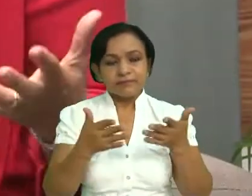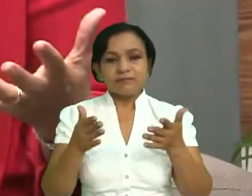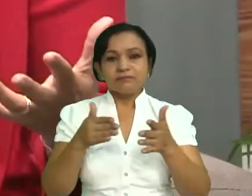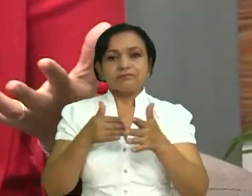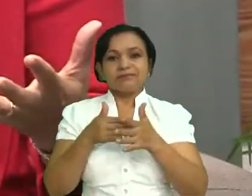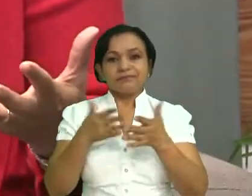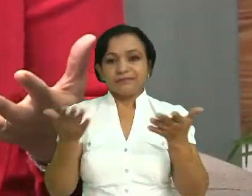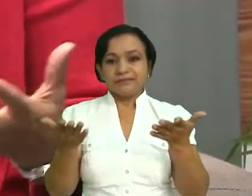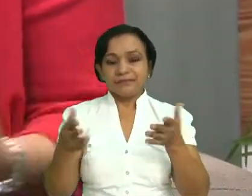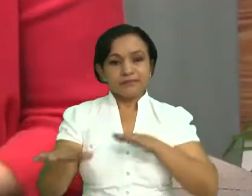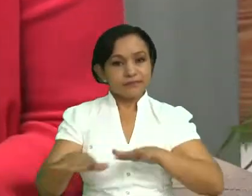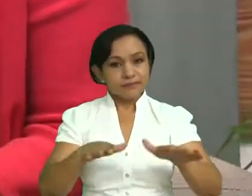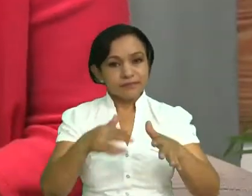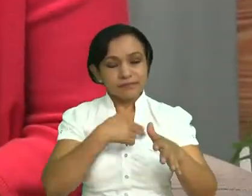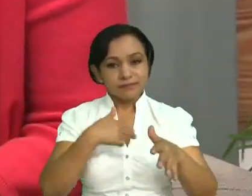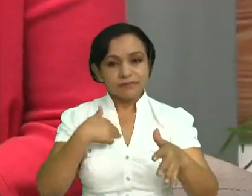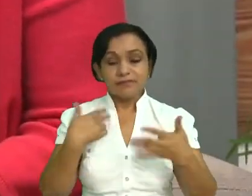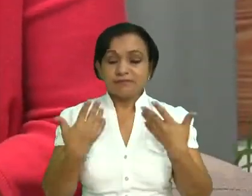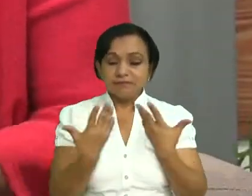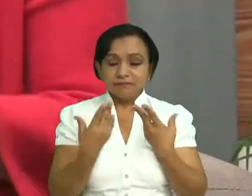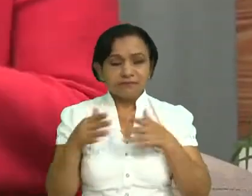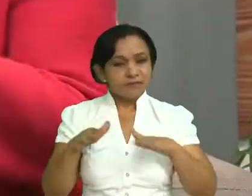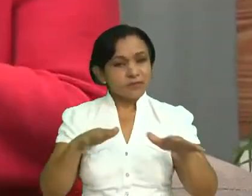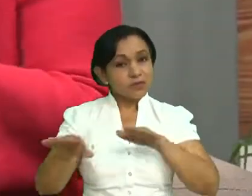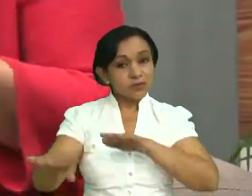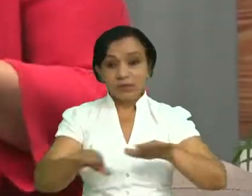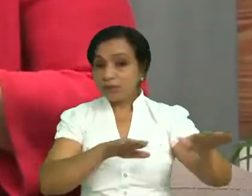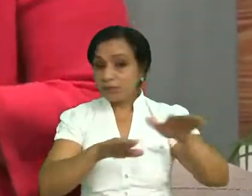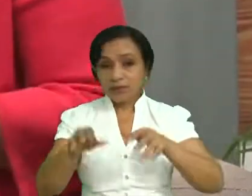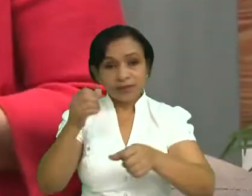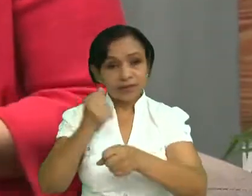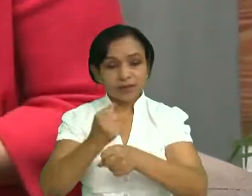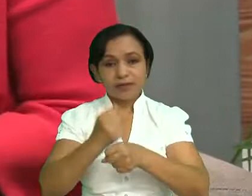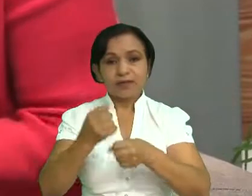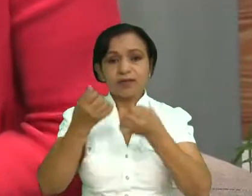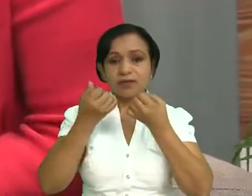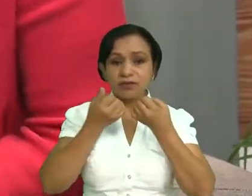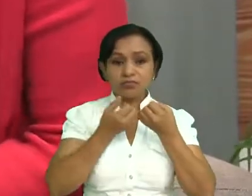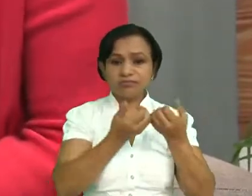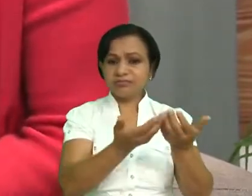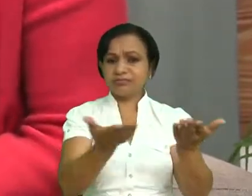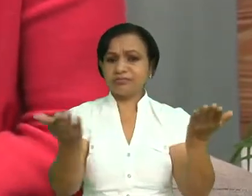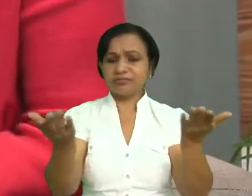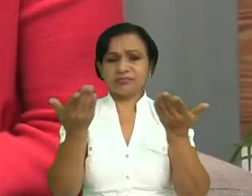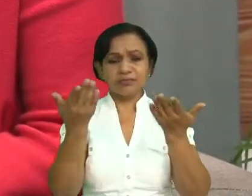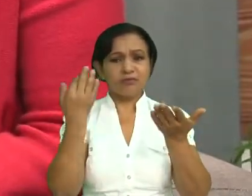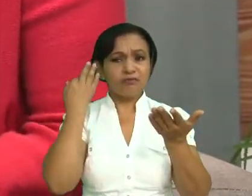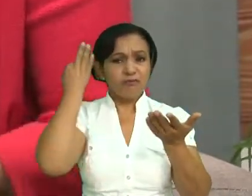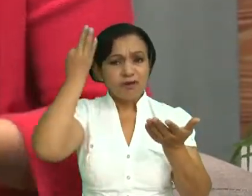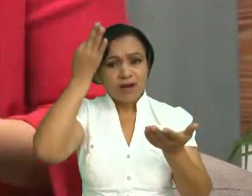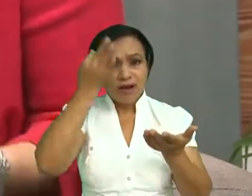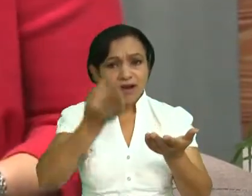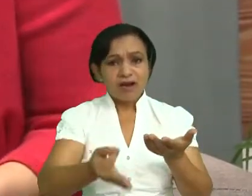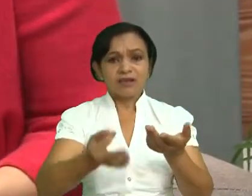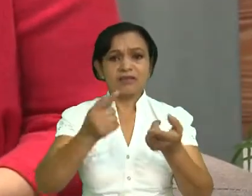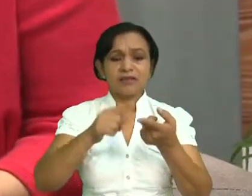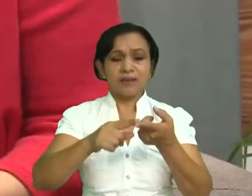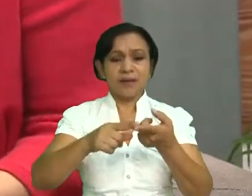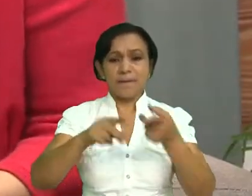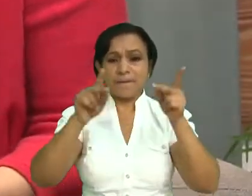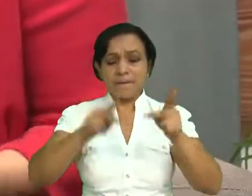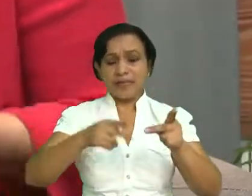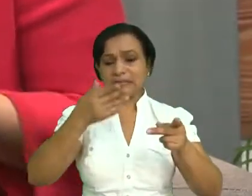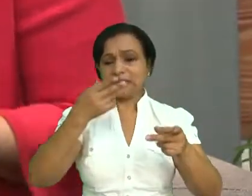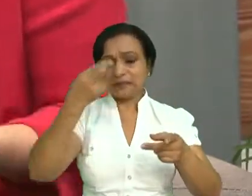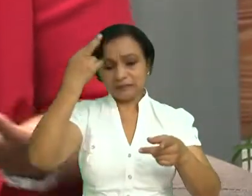no funcionas con pánico. Entonces, porque hemos tenido esas noticias, ¿verdad?, falsa de personas